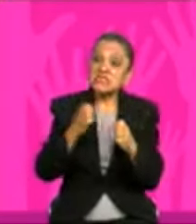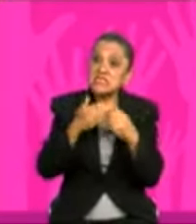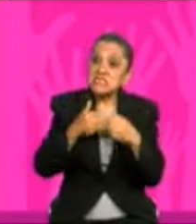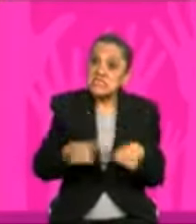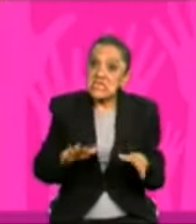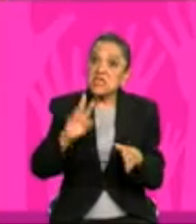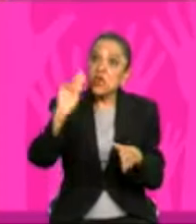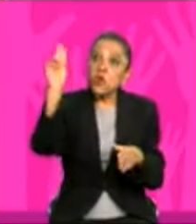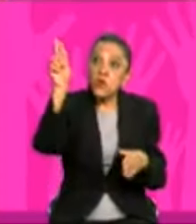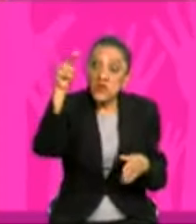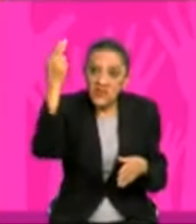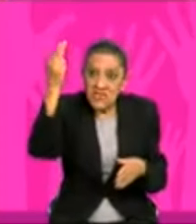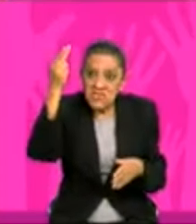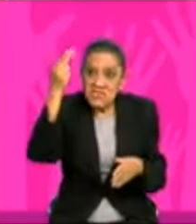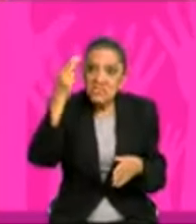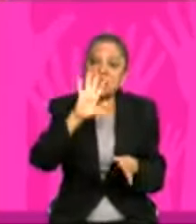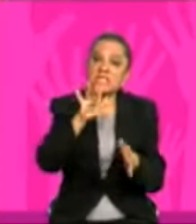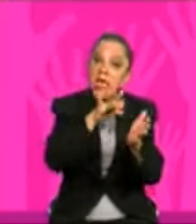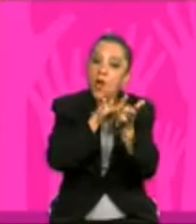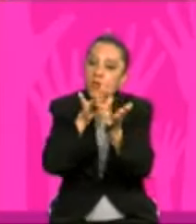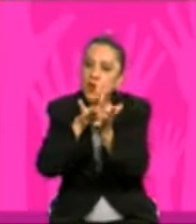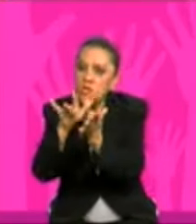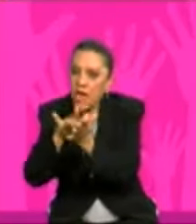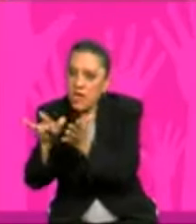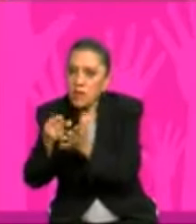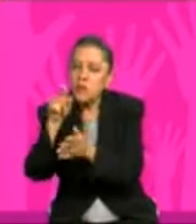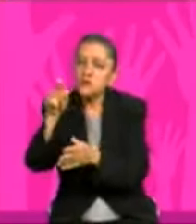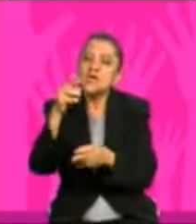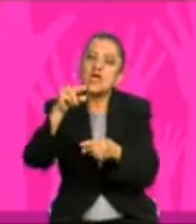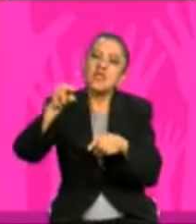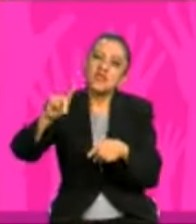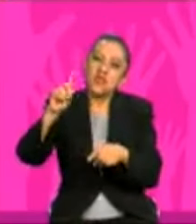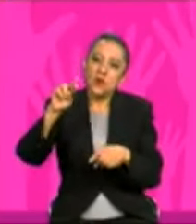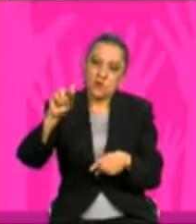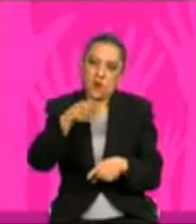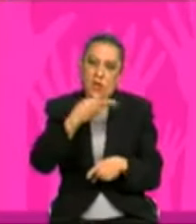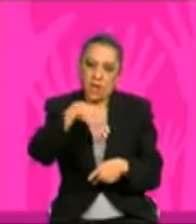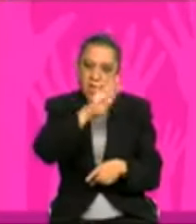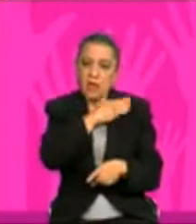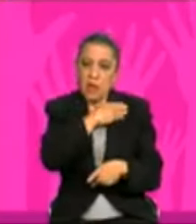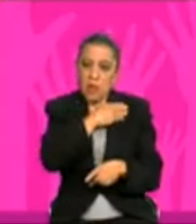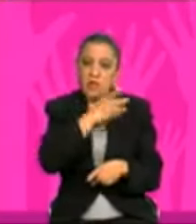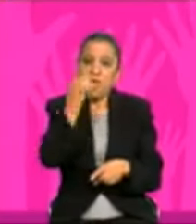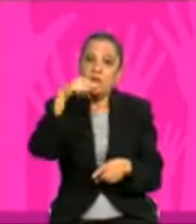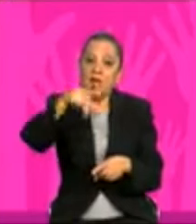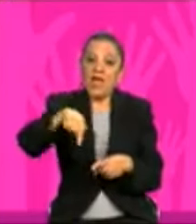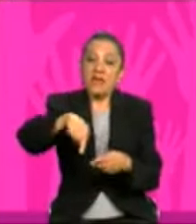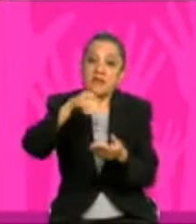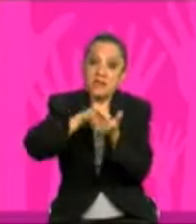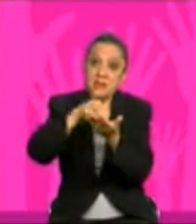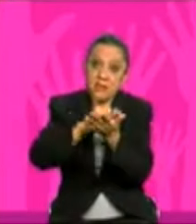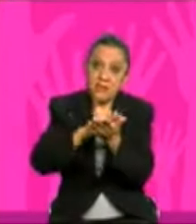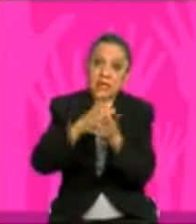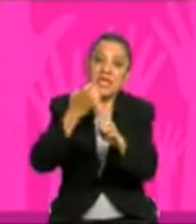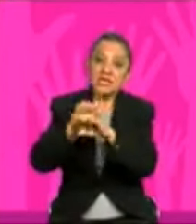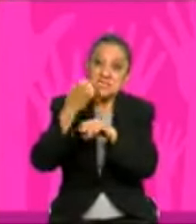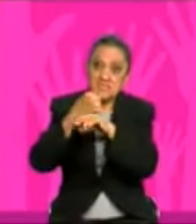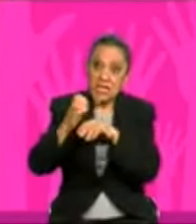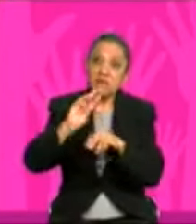la doctora Claudia para establecer en nuestro estado la Universidad de la Salud y la